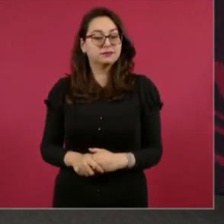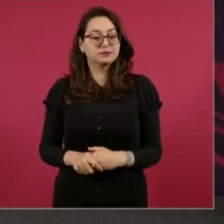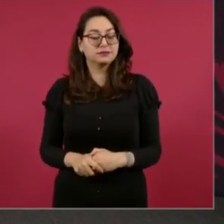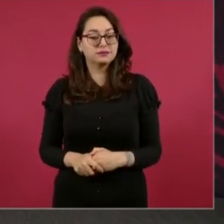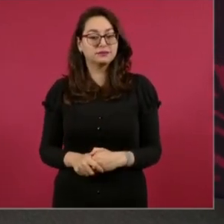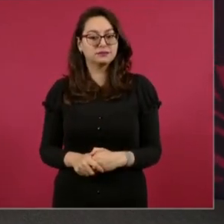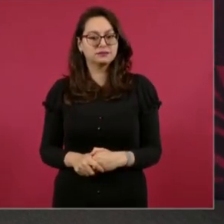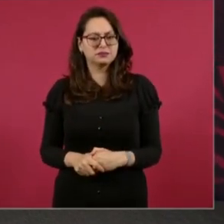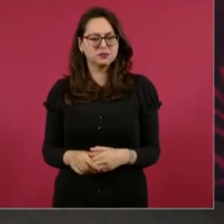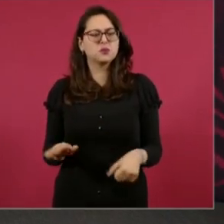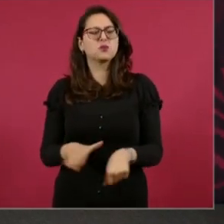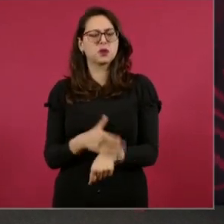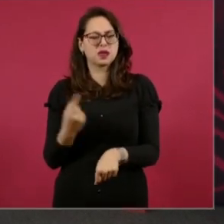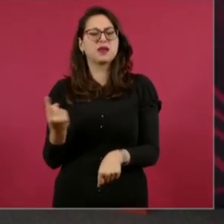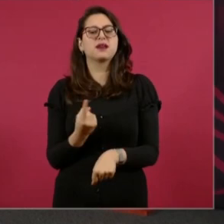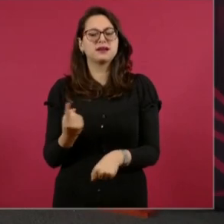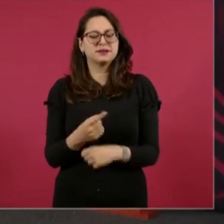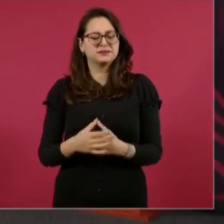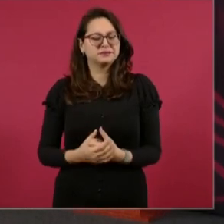¿Y por qué?